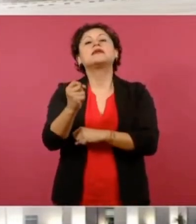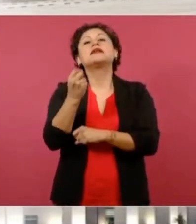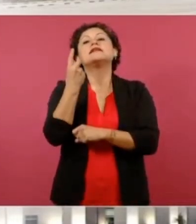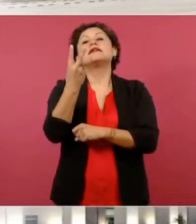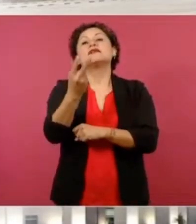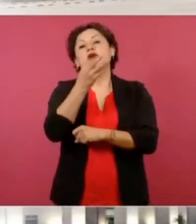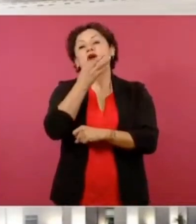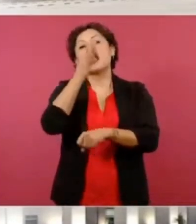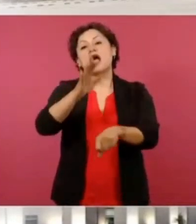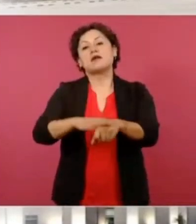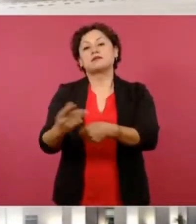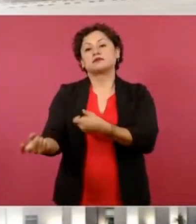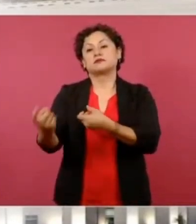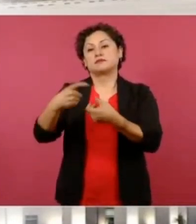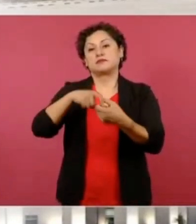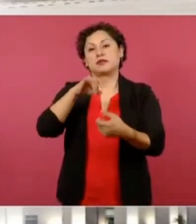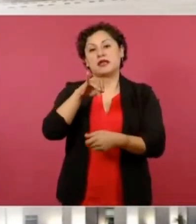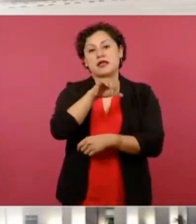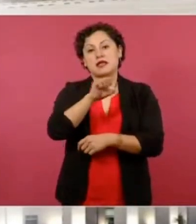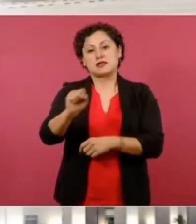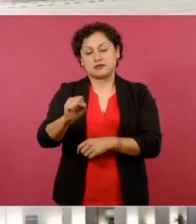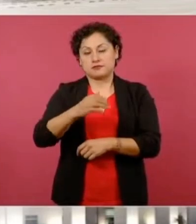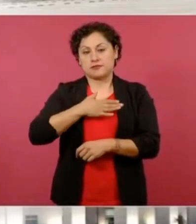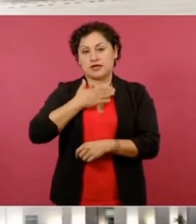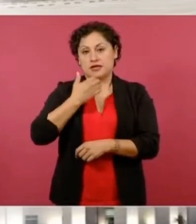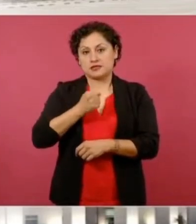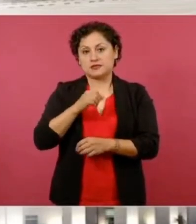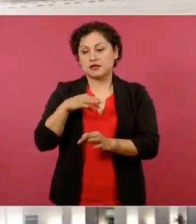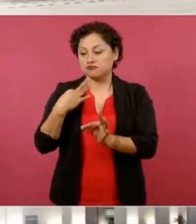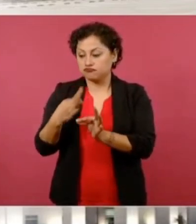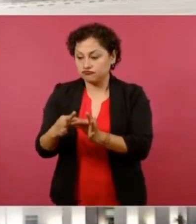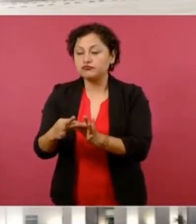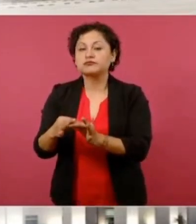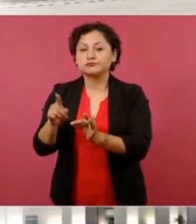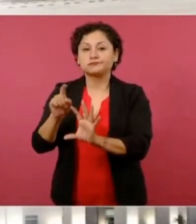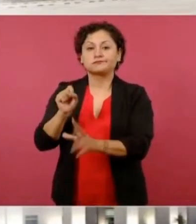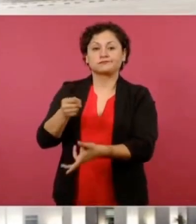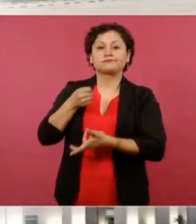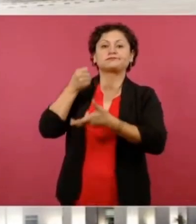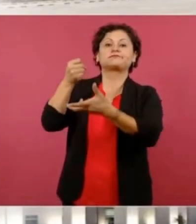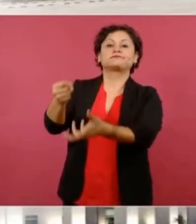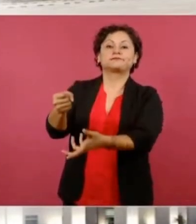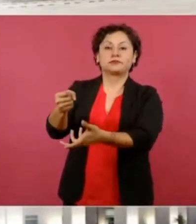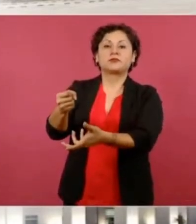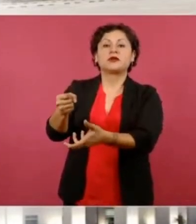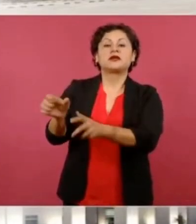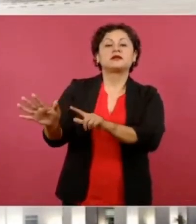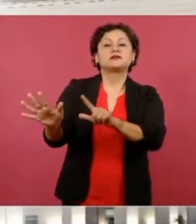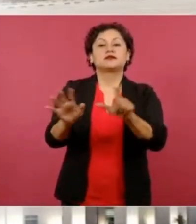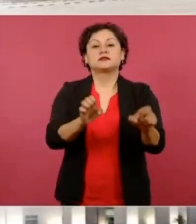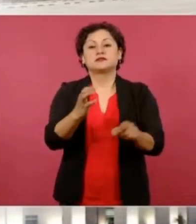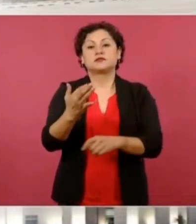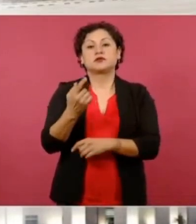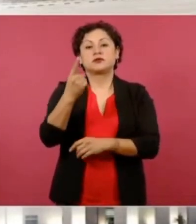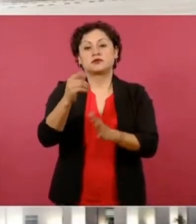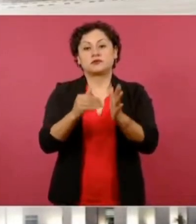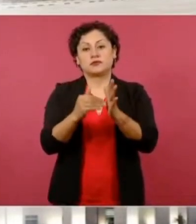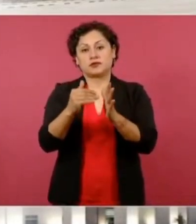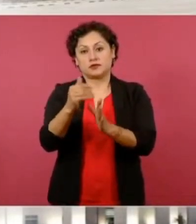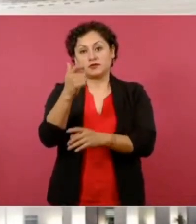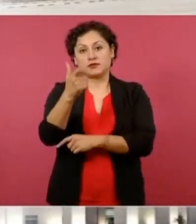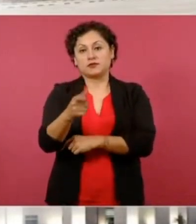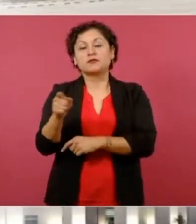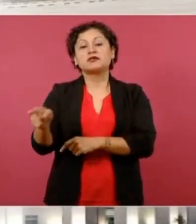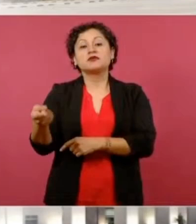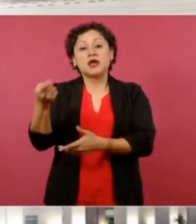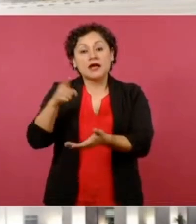al IMSS Bienestar para su conclusión. Hubo una inversión de 751 millones de pesos, cuenta con